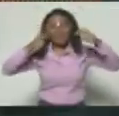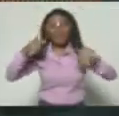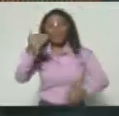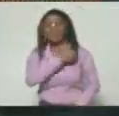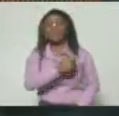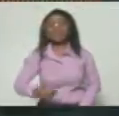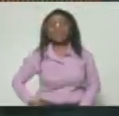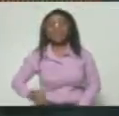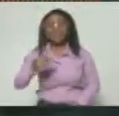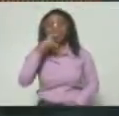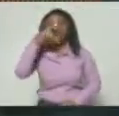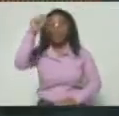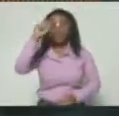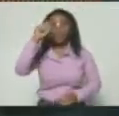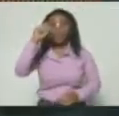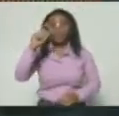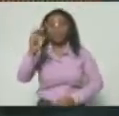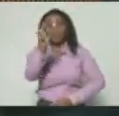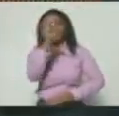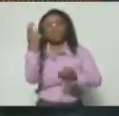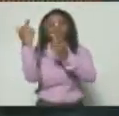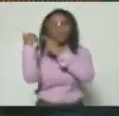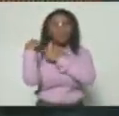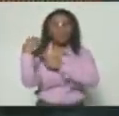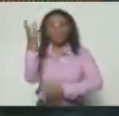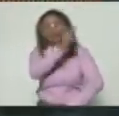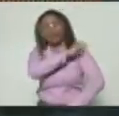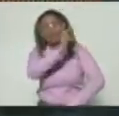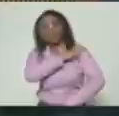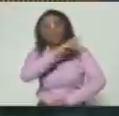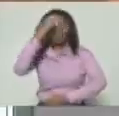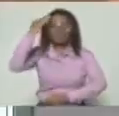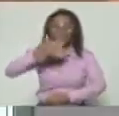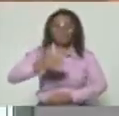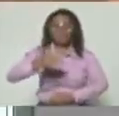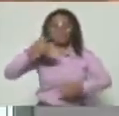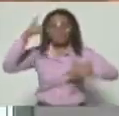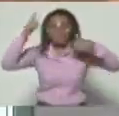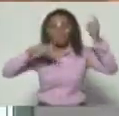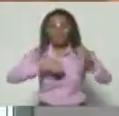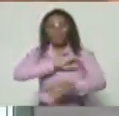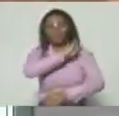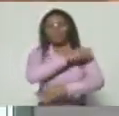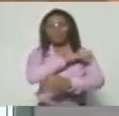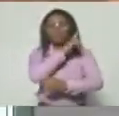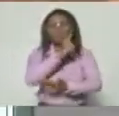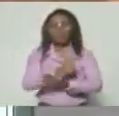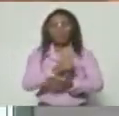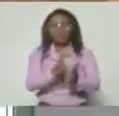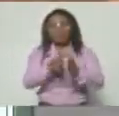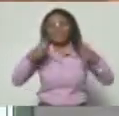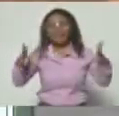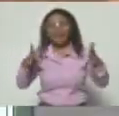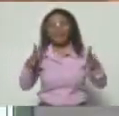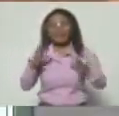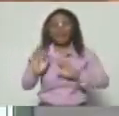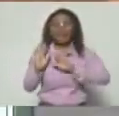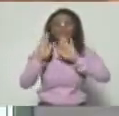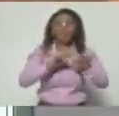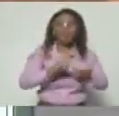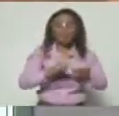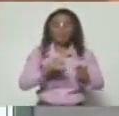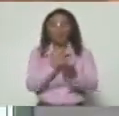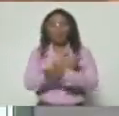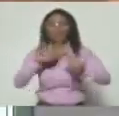Nicolás Maduro, comandante en jefe de la Fuerza Armada. ¡Qué gran aporte para la libertad, para la independencia, para